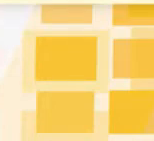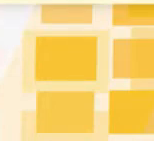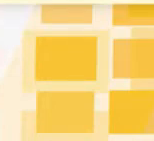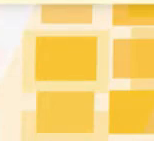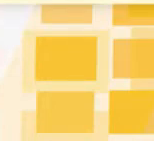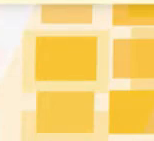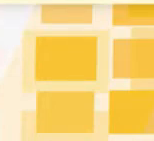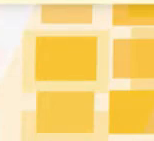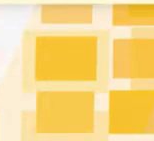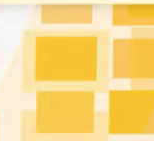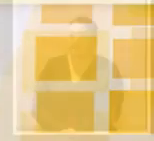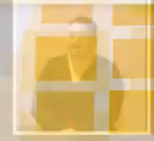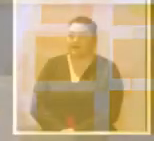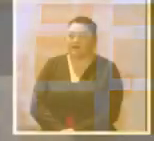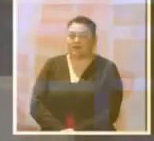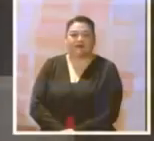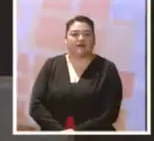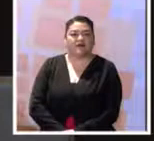fuera de cámara.